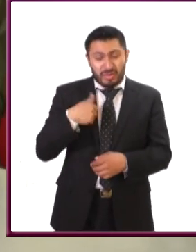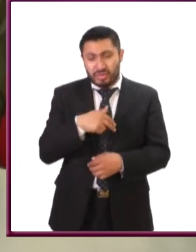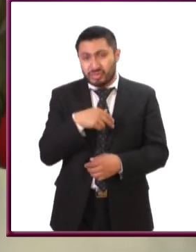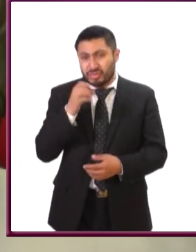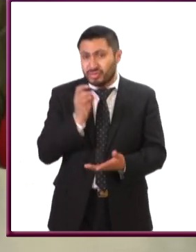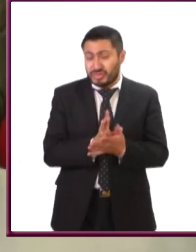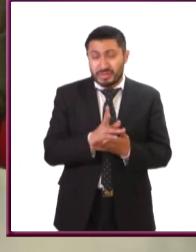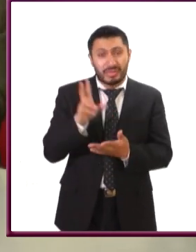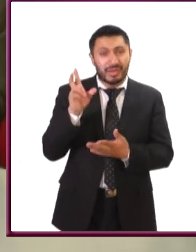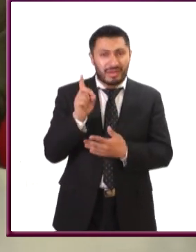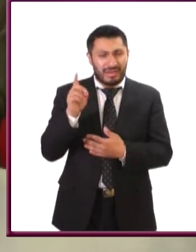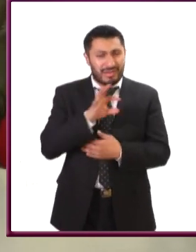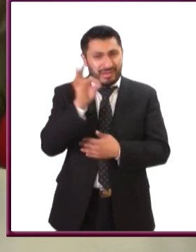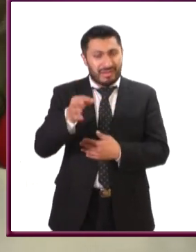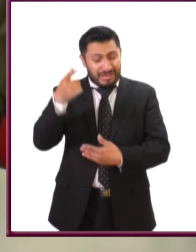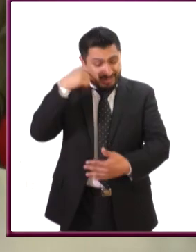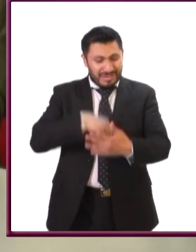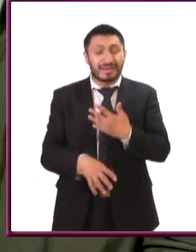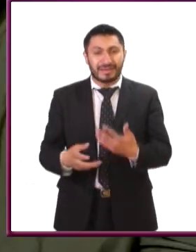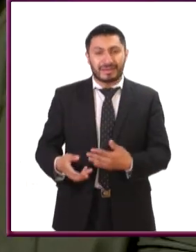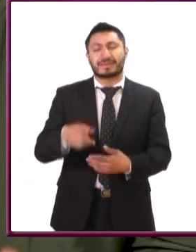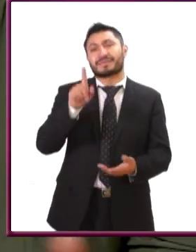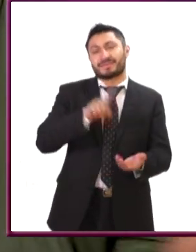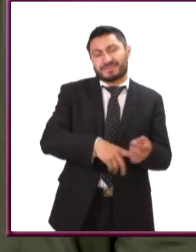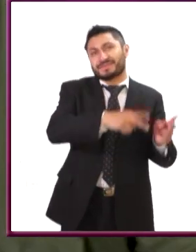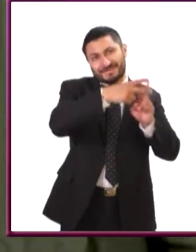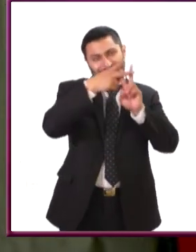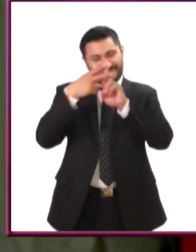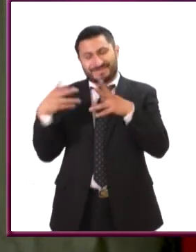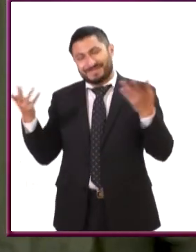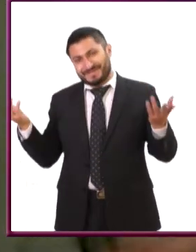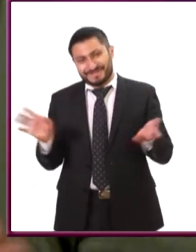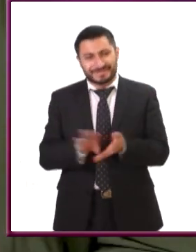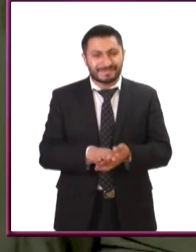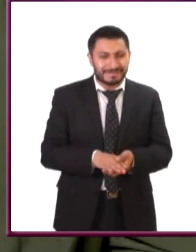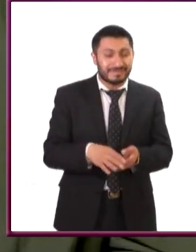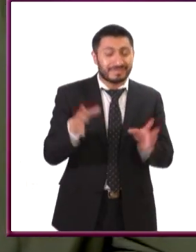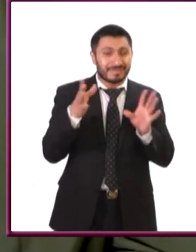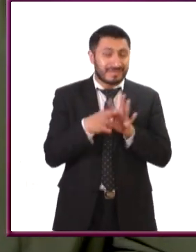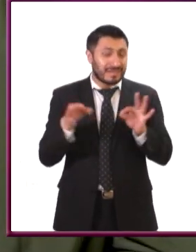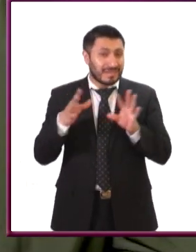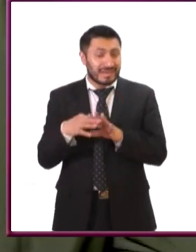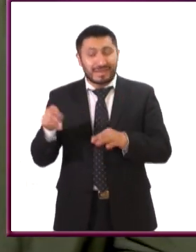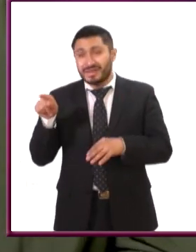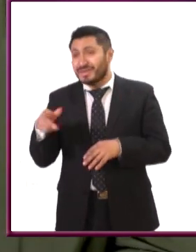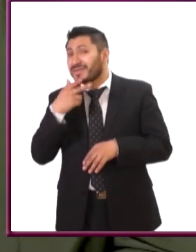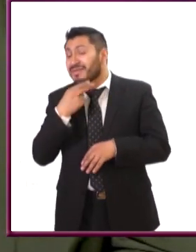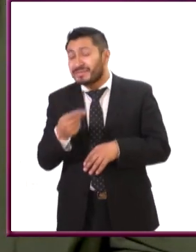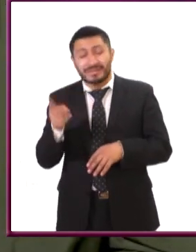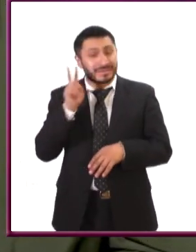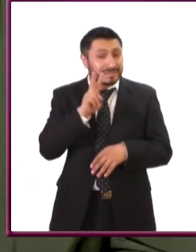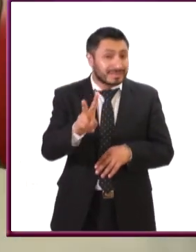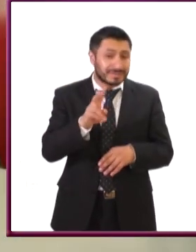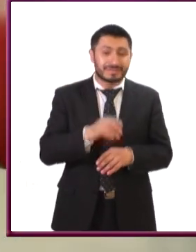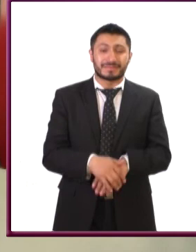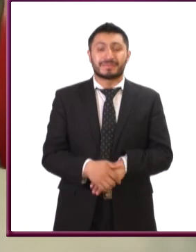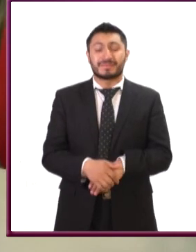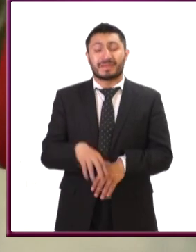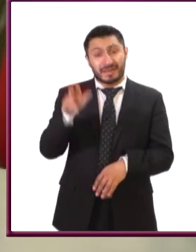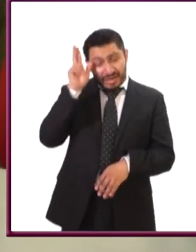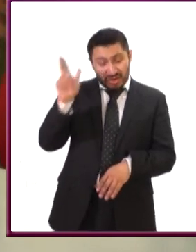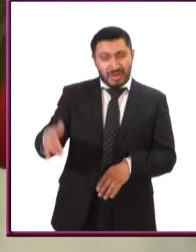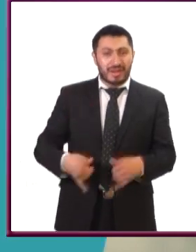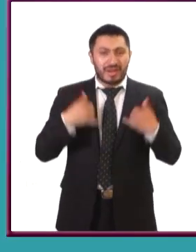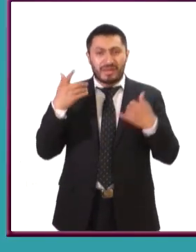pero nosotros a lo más tenemos 30 de esos, ¿no? Pues de las estrellas. Vamos a que nos lo explique alguien, ¿te parece?